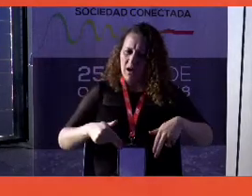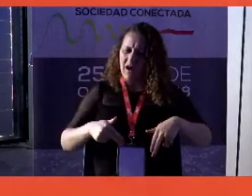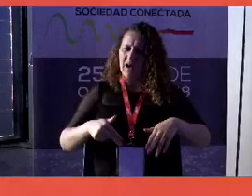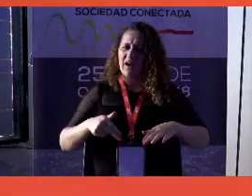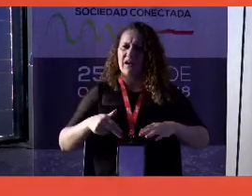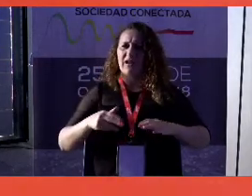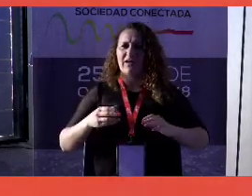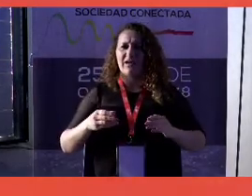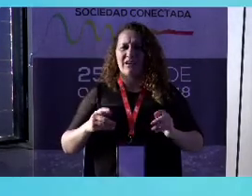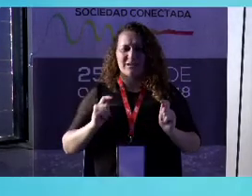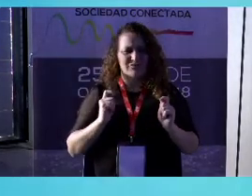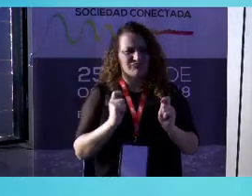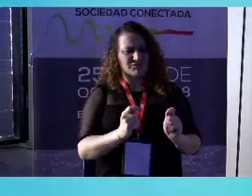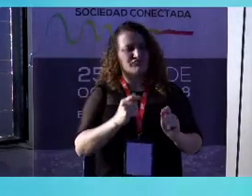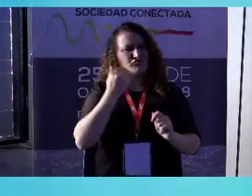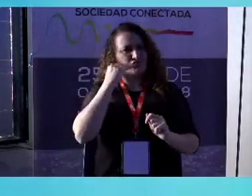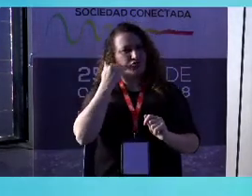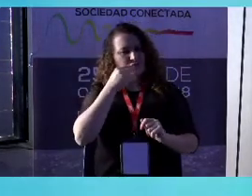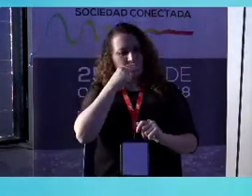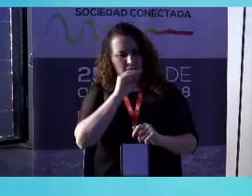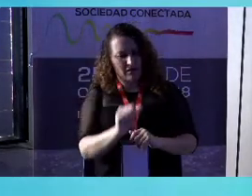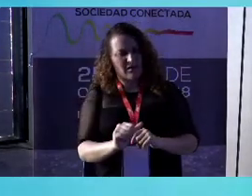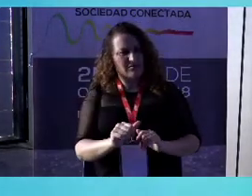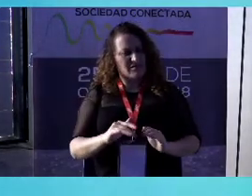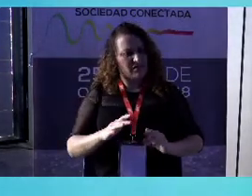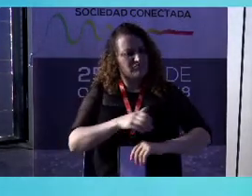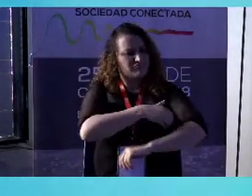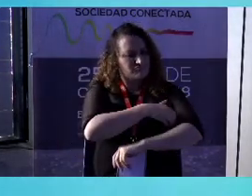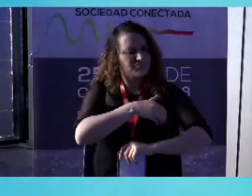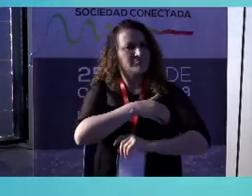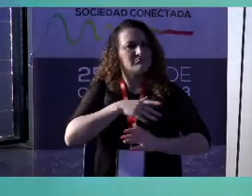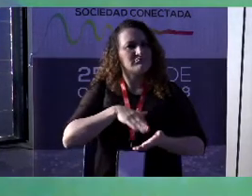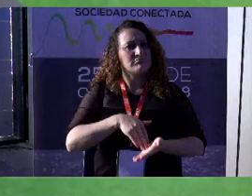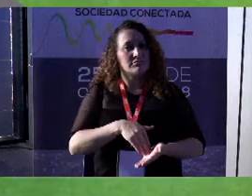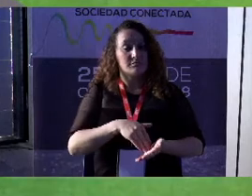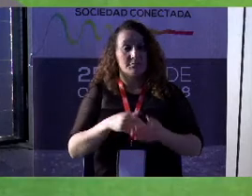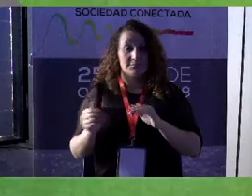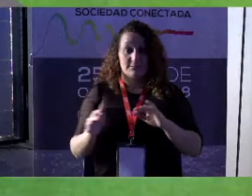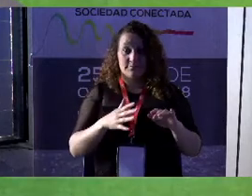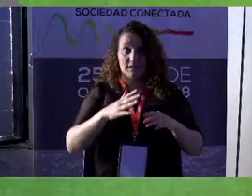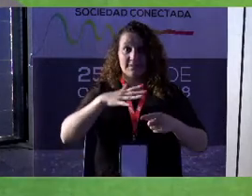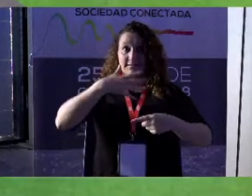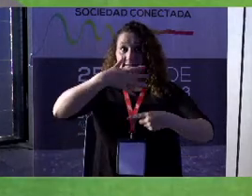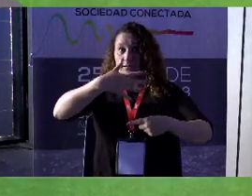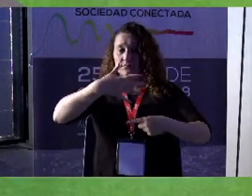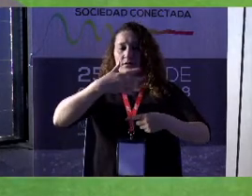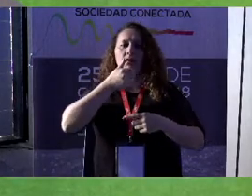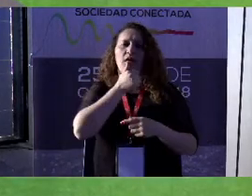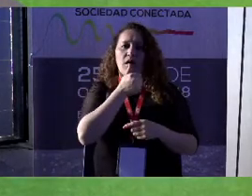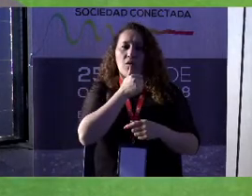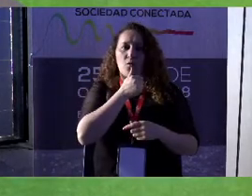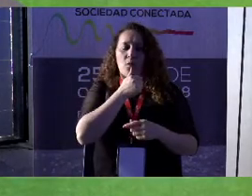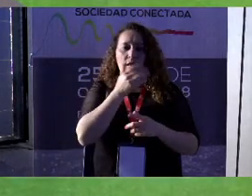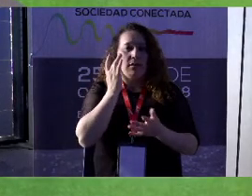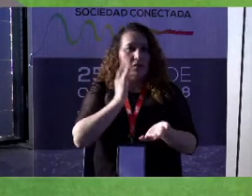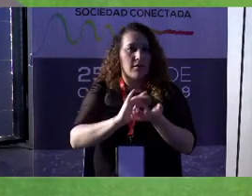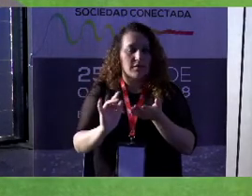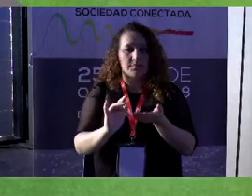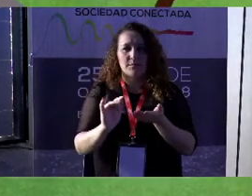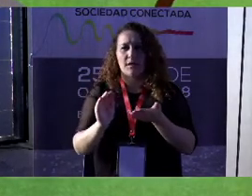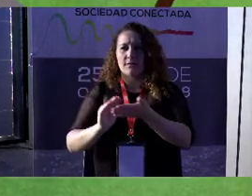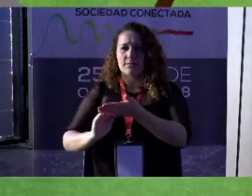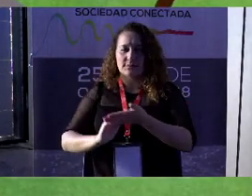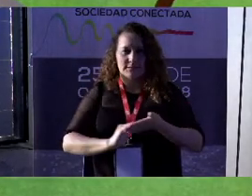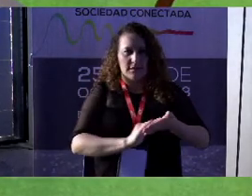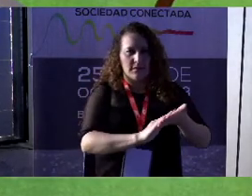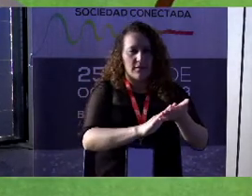mujeres y niñas seis agua potable y saneamiento garantizar la disponibilidad y la gestión sostenible